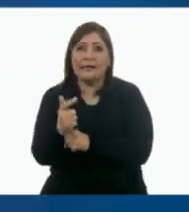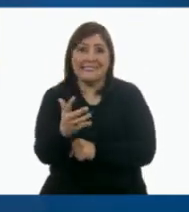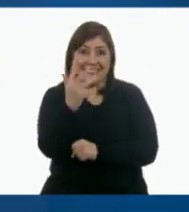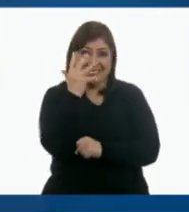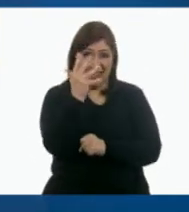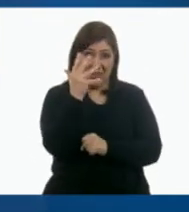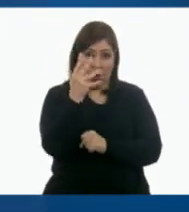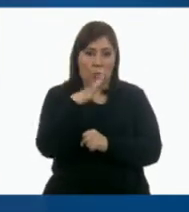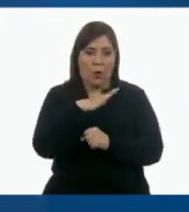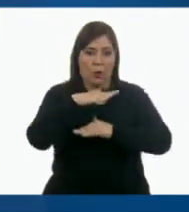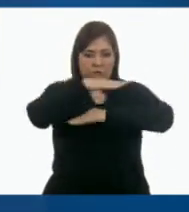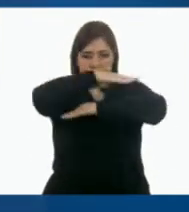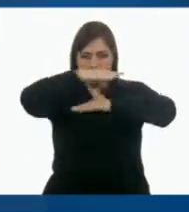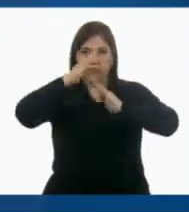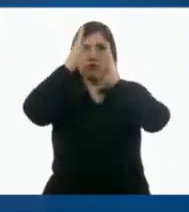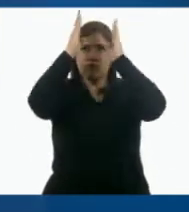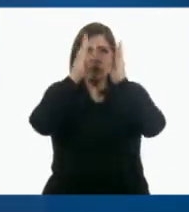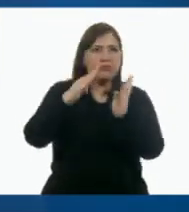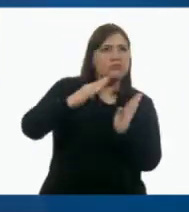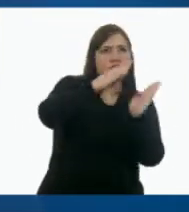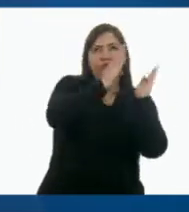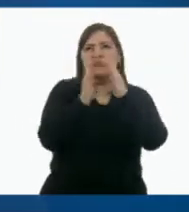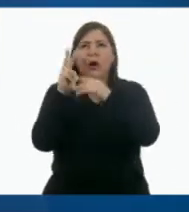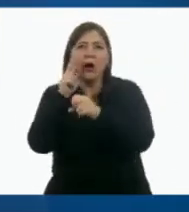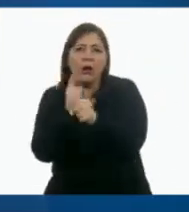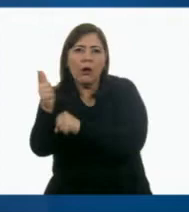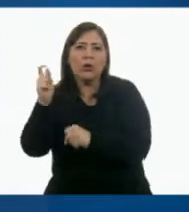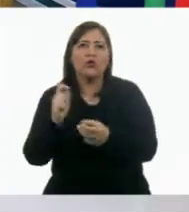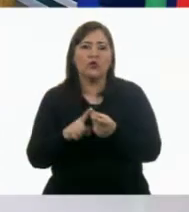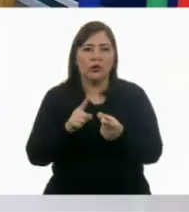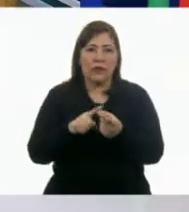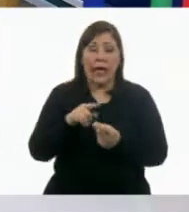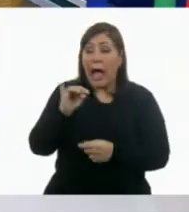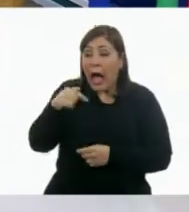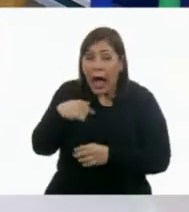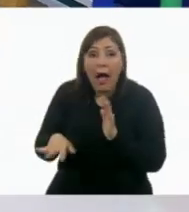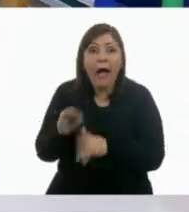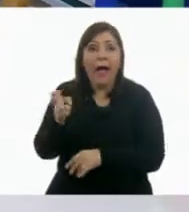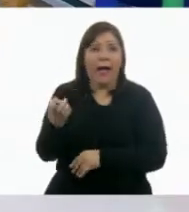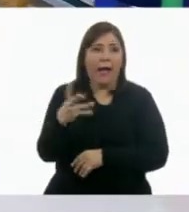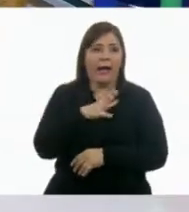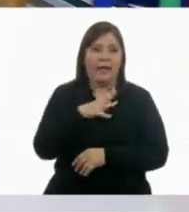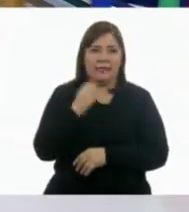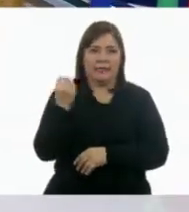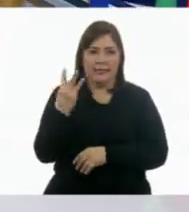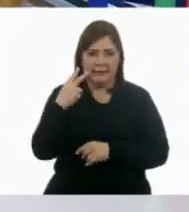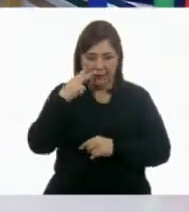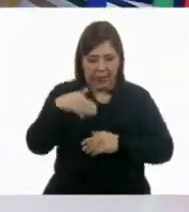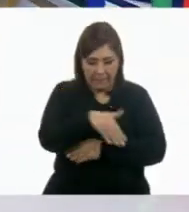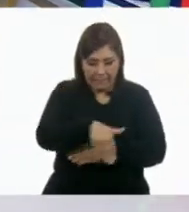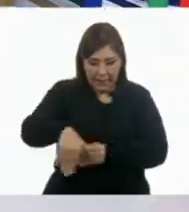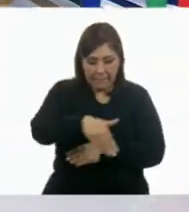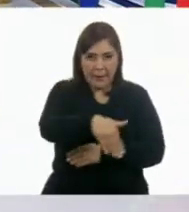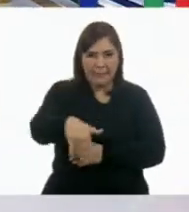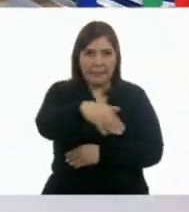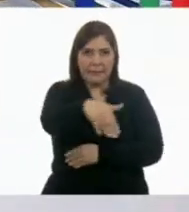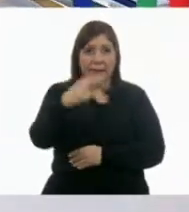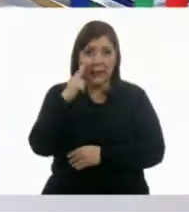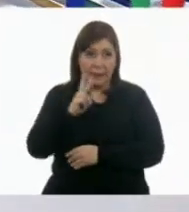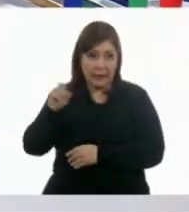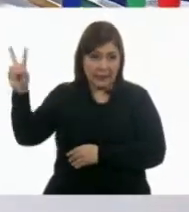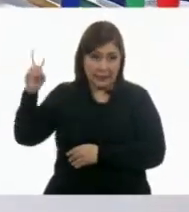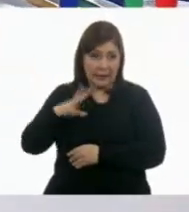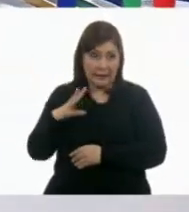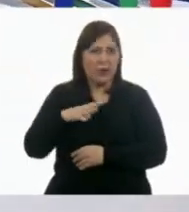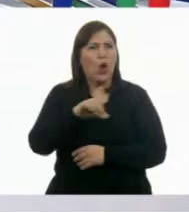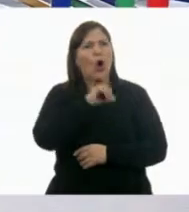paralelas. ¿Dónde hay 5 líneas paralelas? Ay, yo encontré, aquí hay 3. En el piso encontramos 3, muy bien. 3